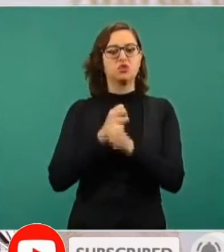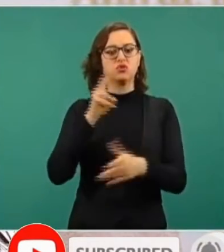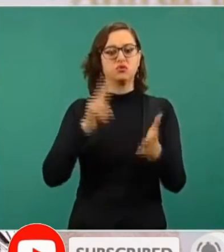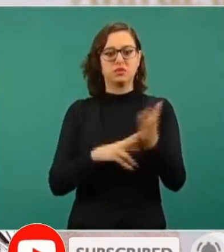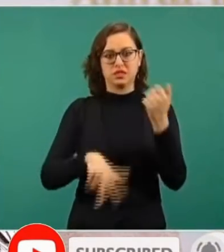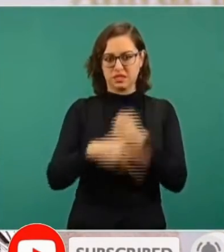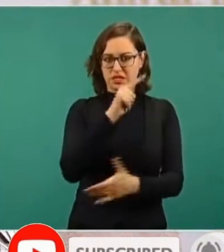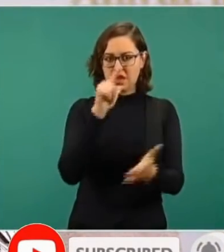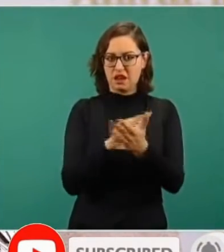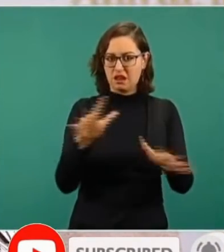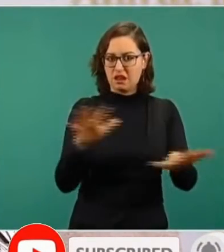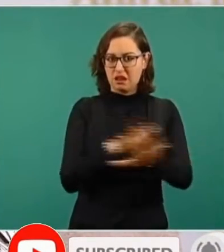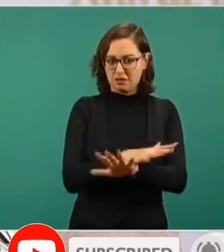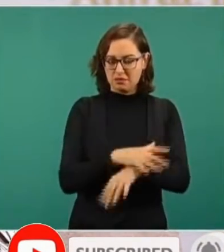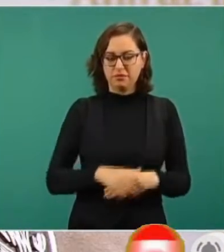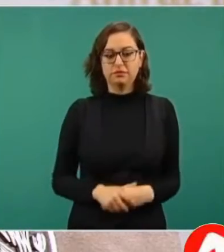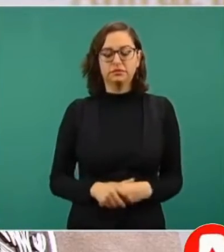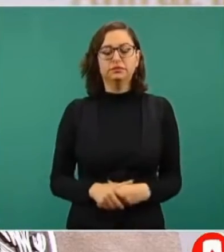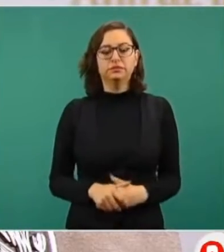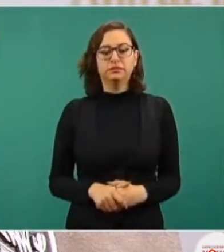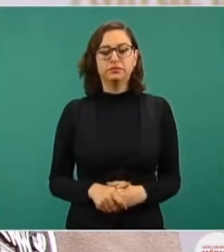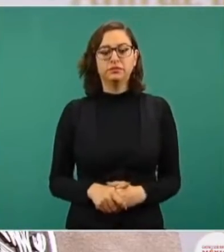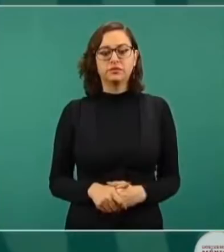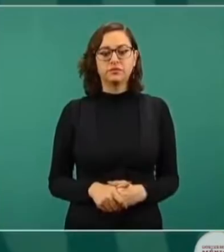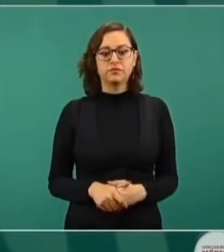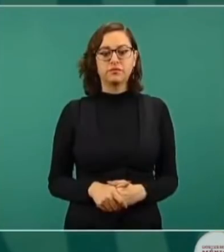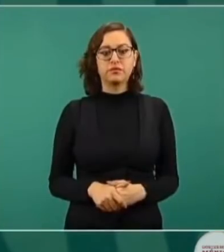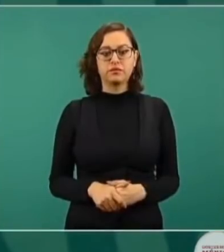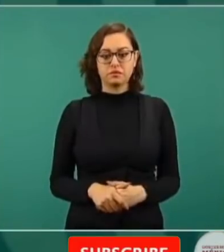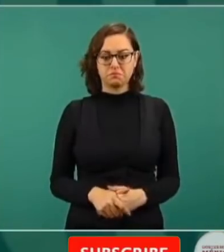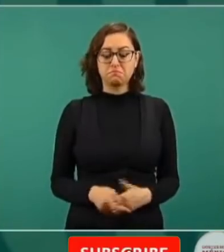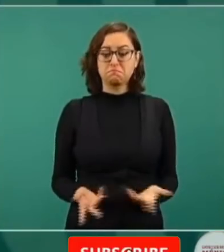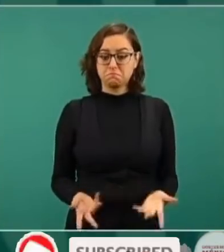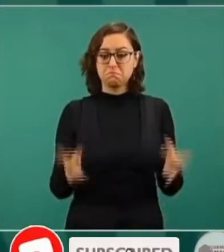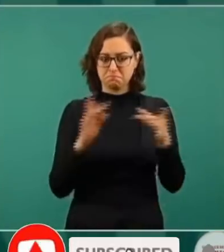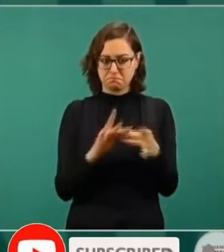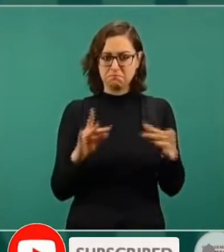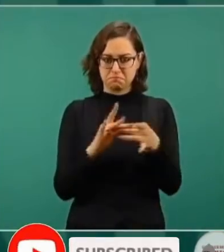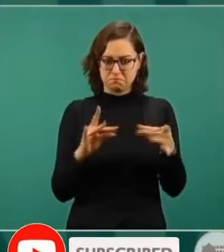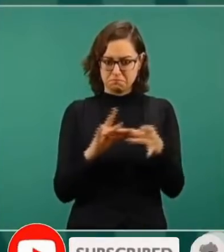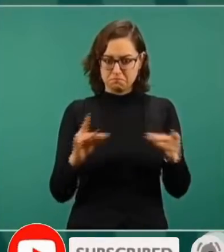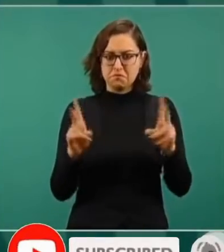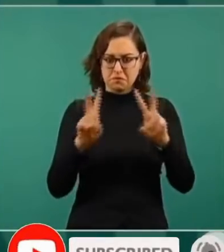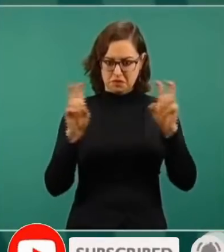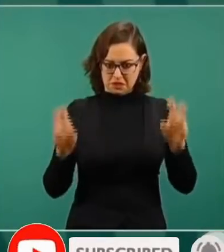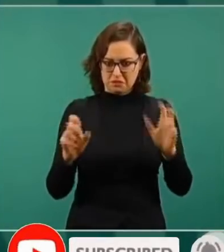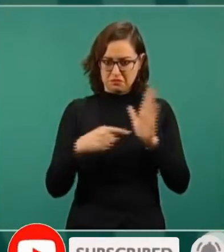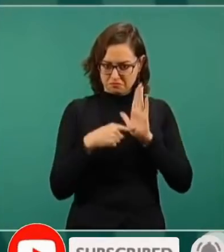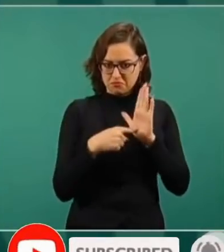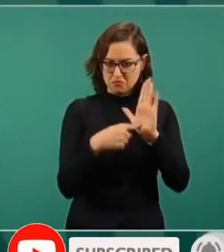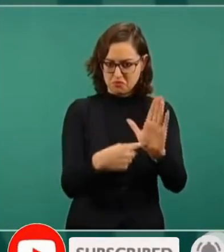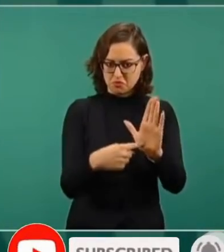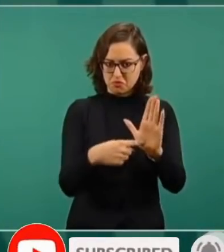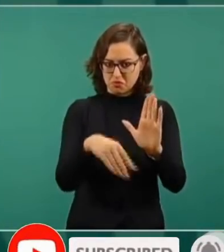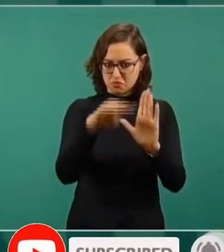2013. Vamos a empezar por analizar el despacho, que es la